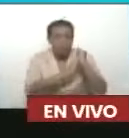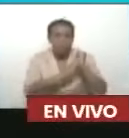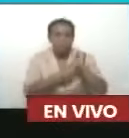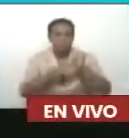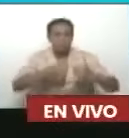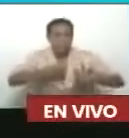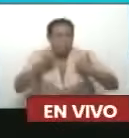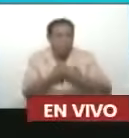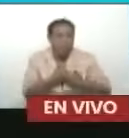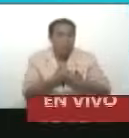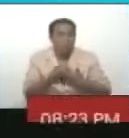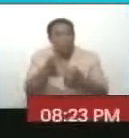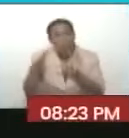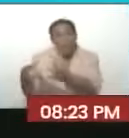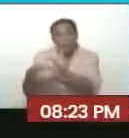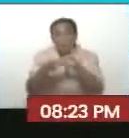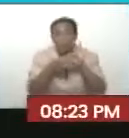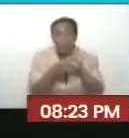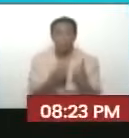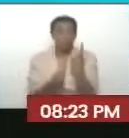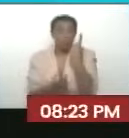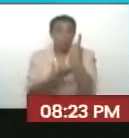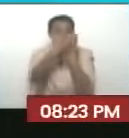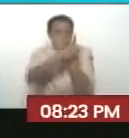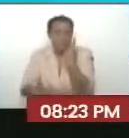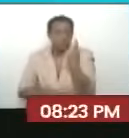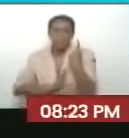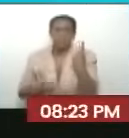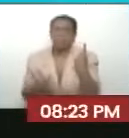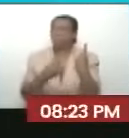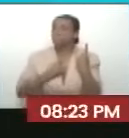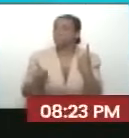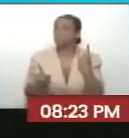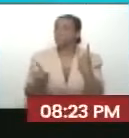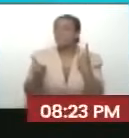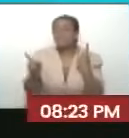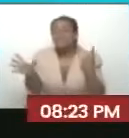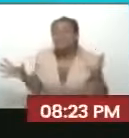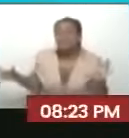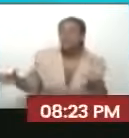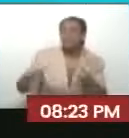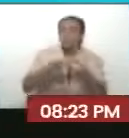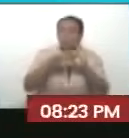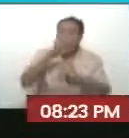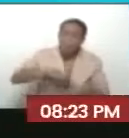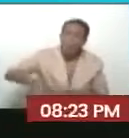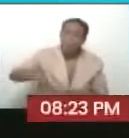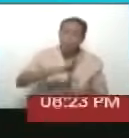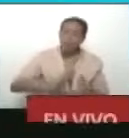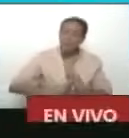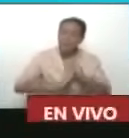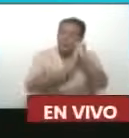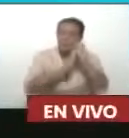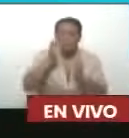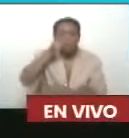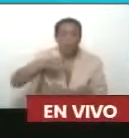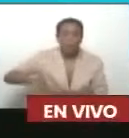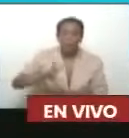hecho es un pueblo todo, no la ha hecho un hombre, no es un hombre, es un pueblo, el pueblo heroico, el pueblo épico.